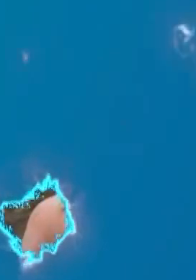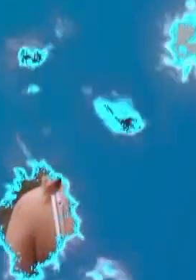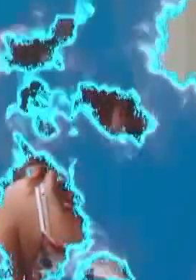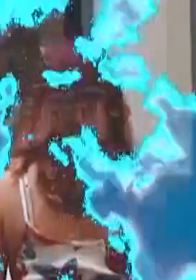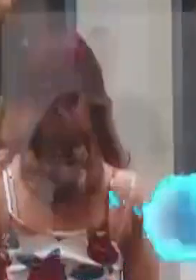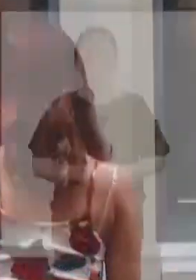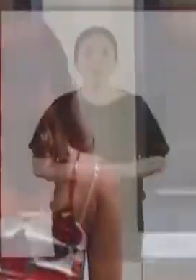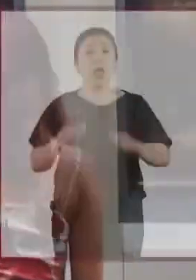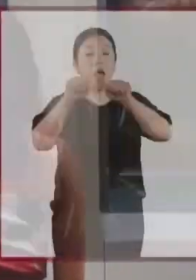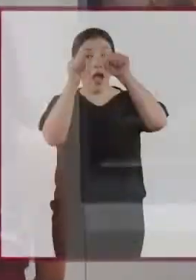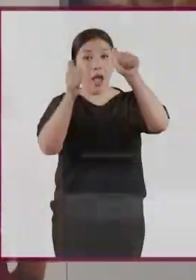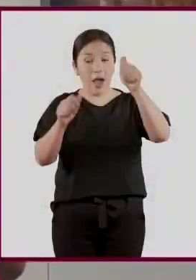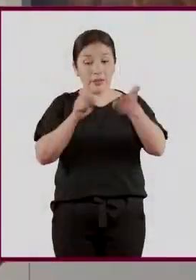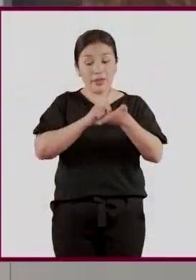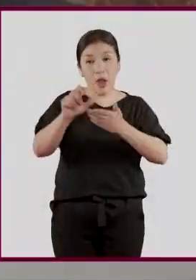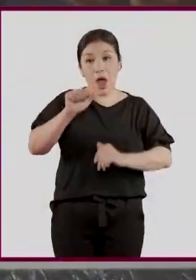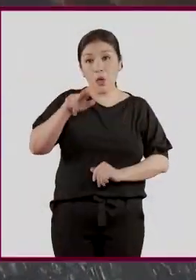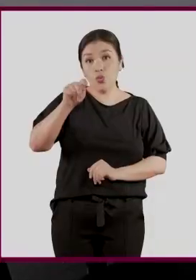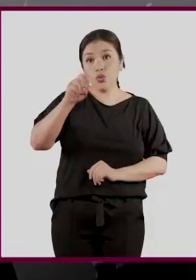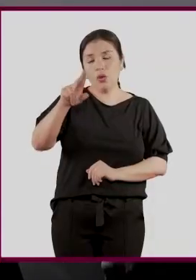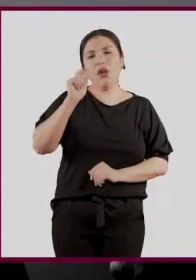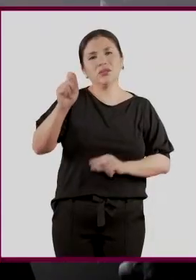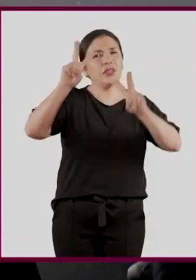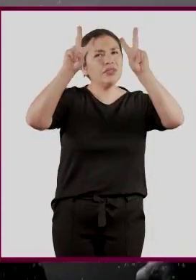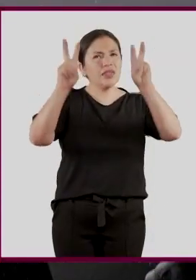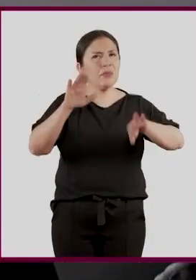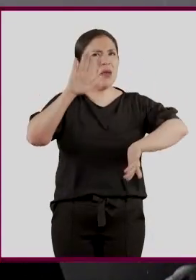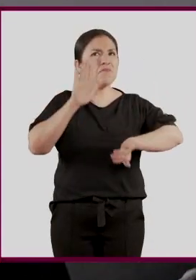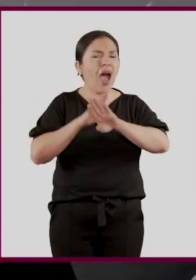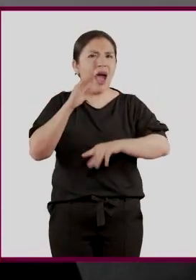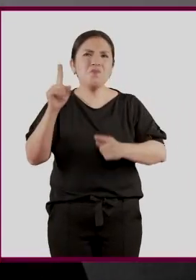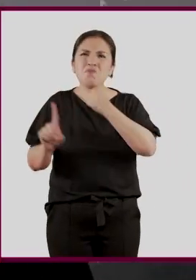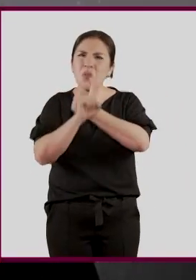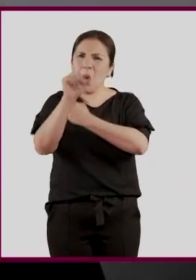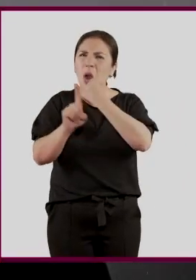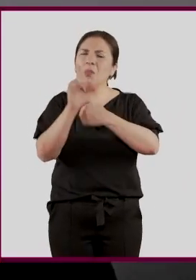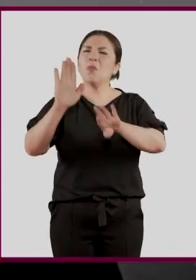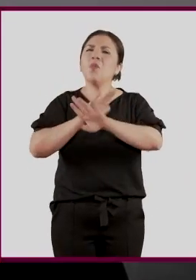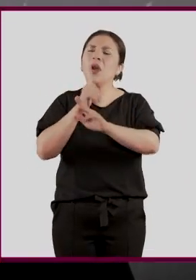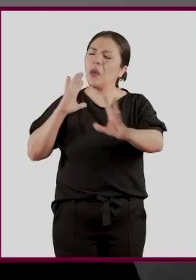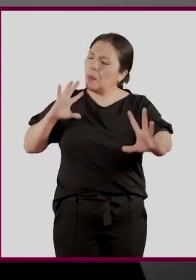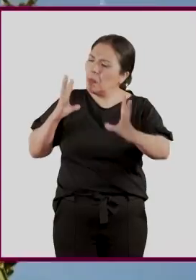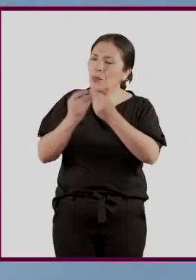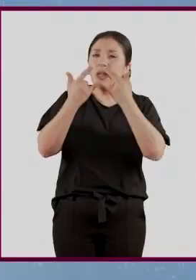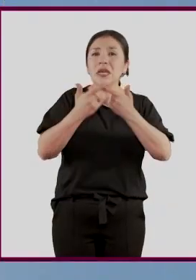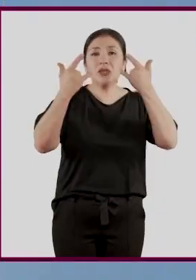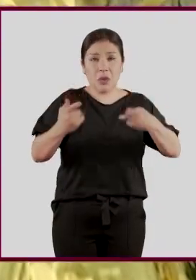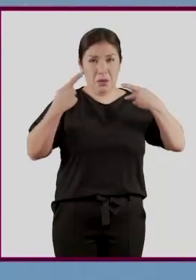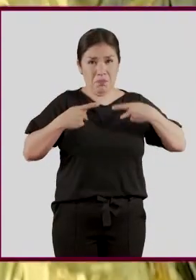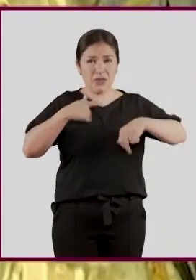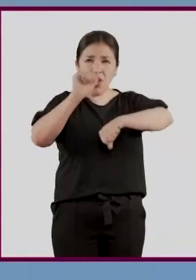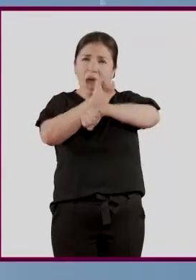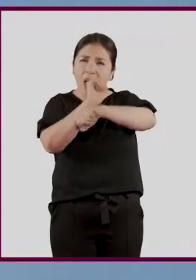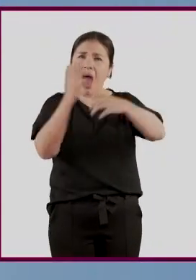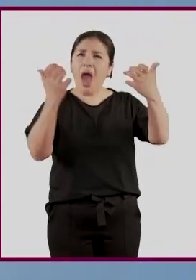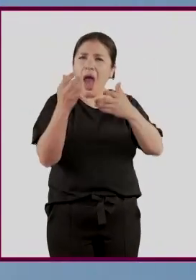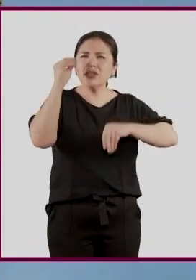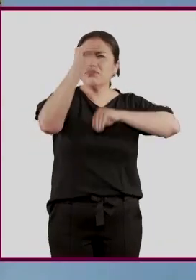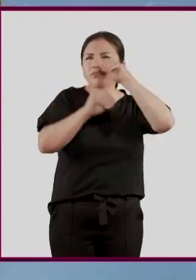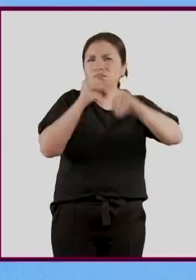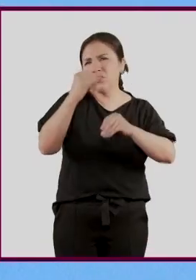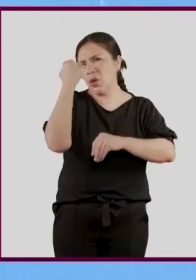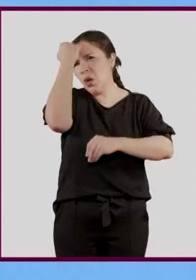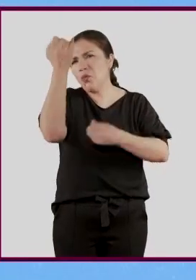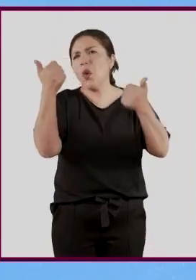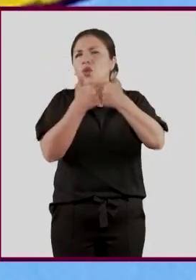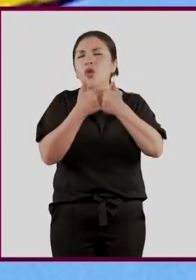En el arte, los derechos de autor son tema de mucha controversia porque a lo largo de la historia los artistas han desarrollado su obra